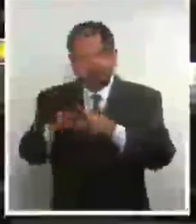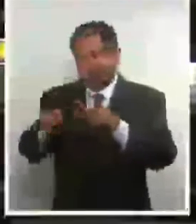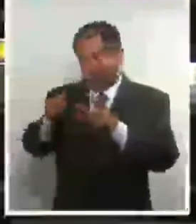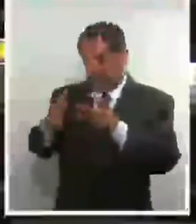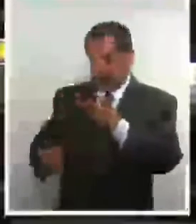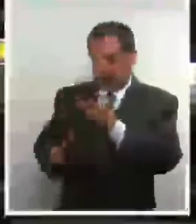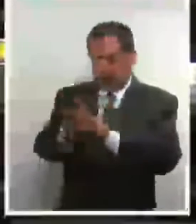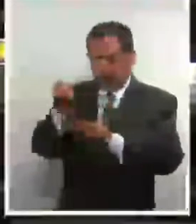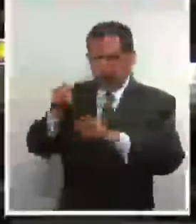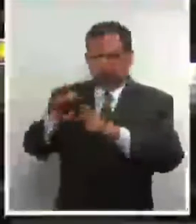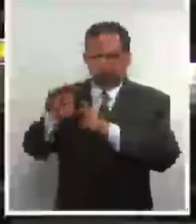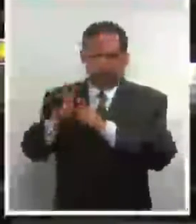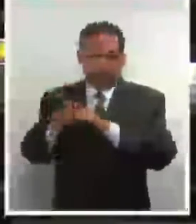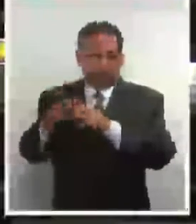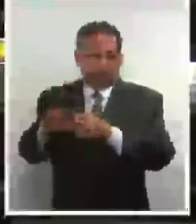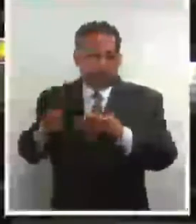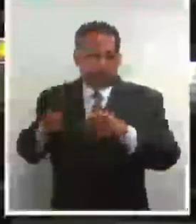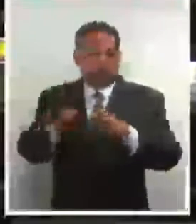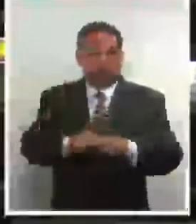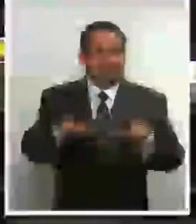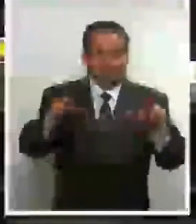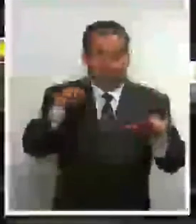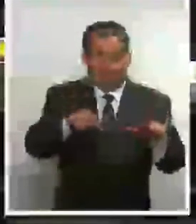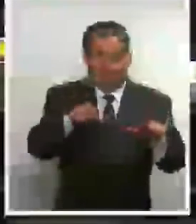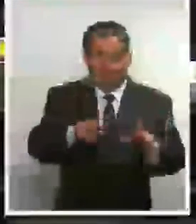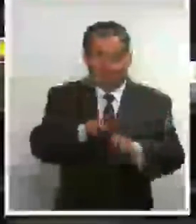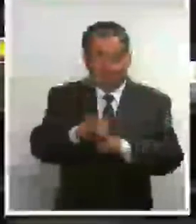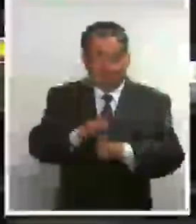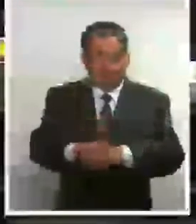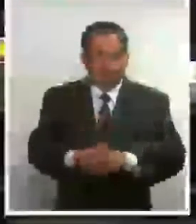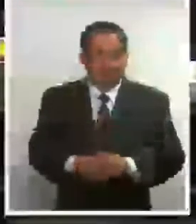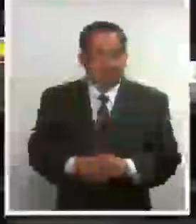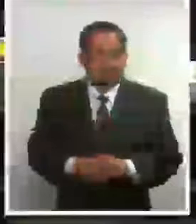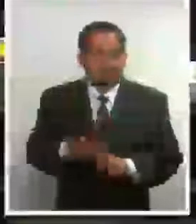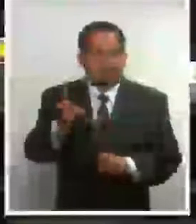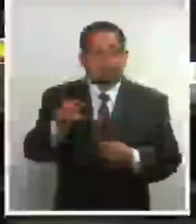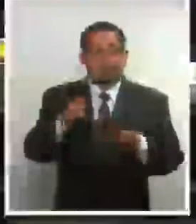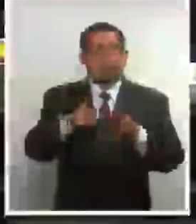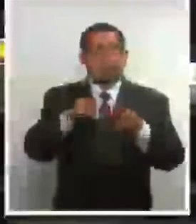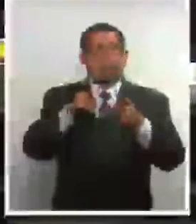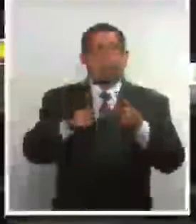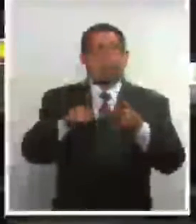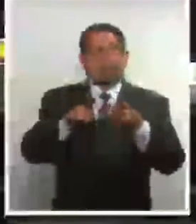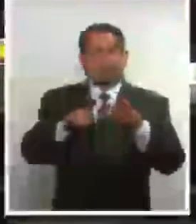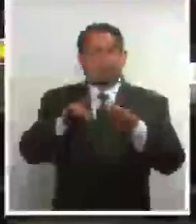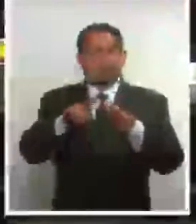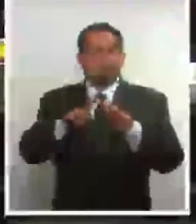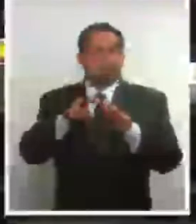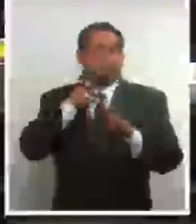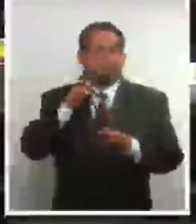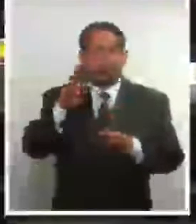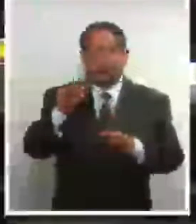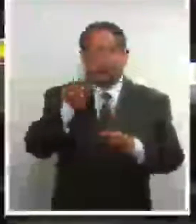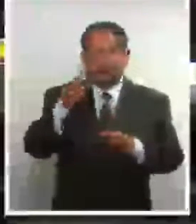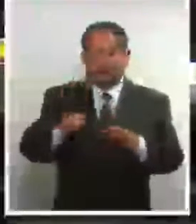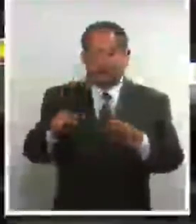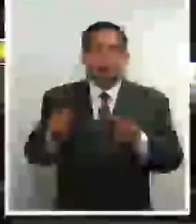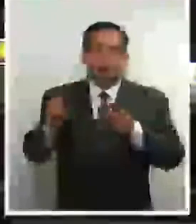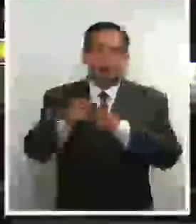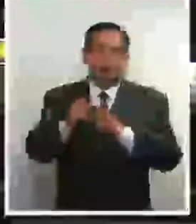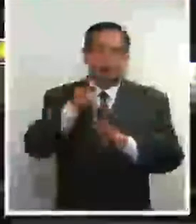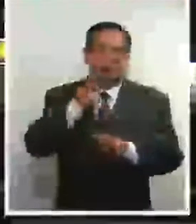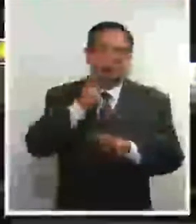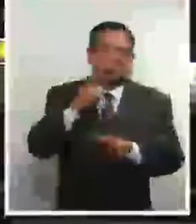la comisión que obran en la Gaceta Parlamentaria y las que mantiene el diputado Bernardo Batis junto con